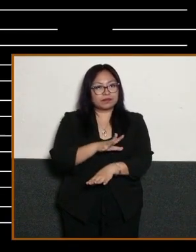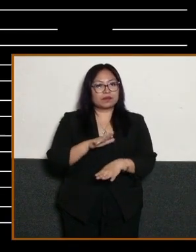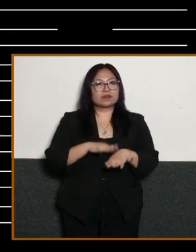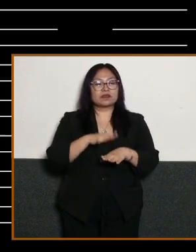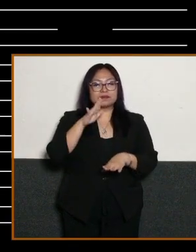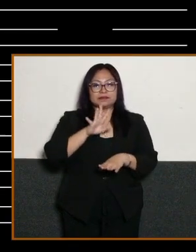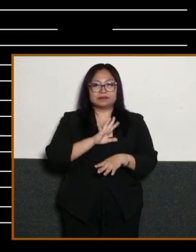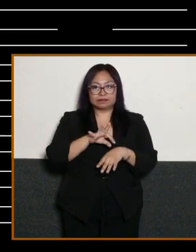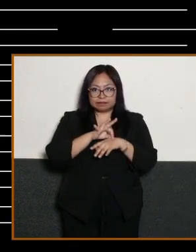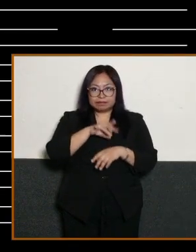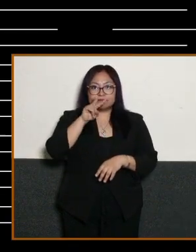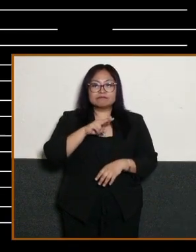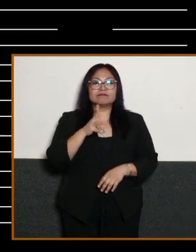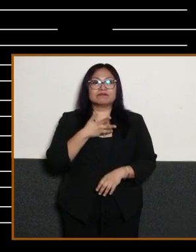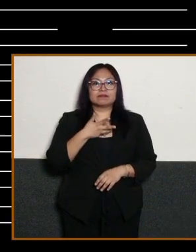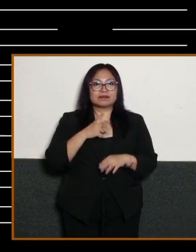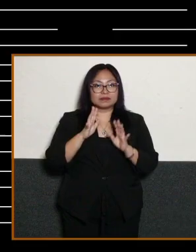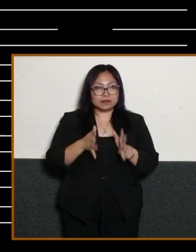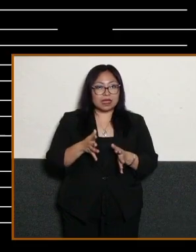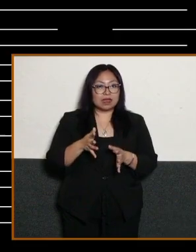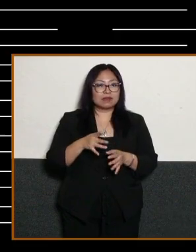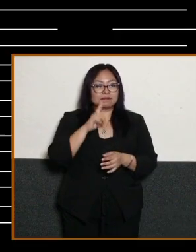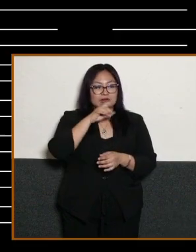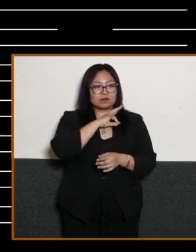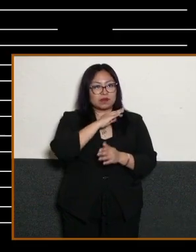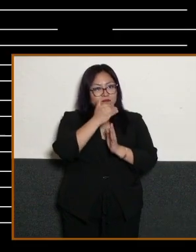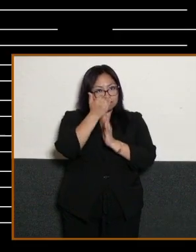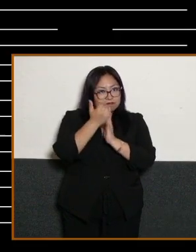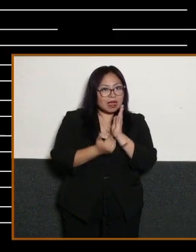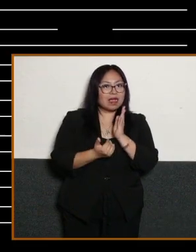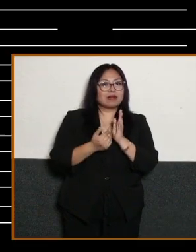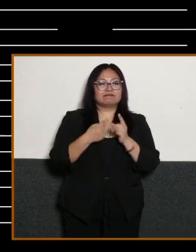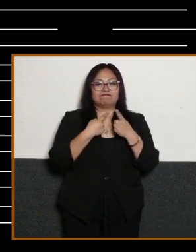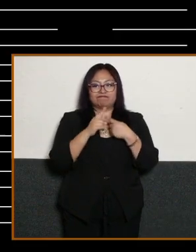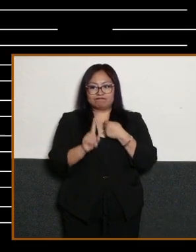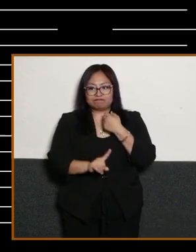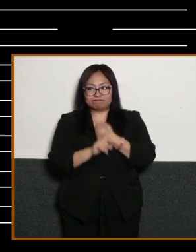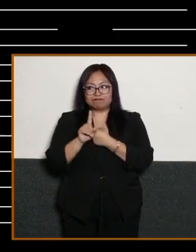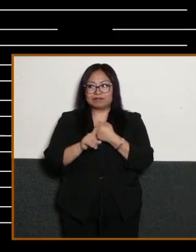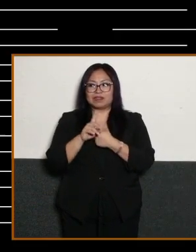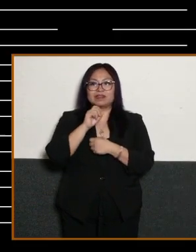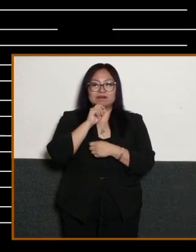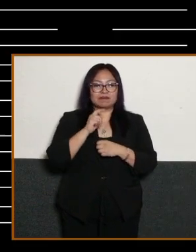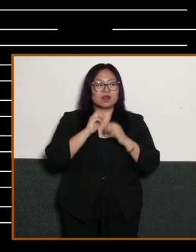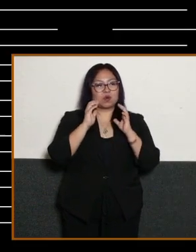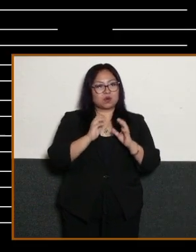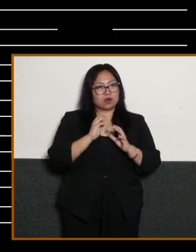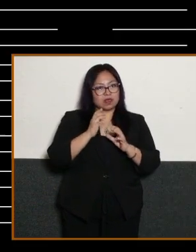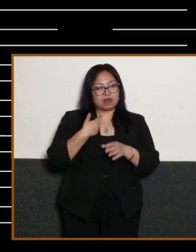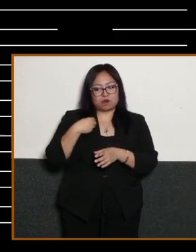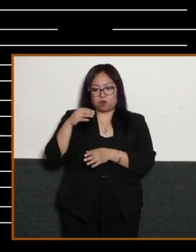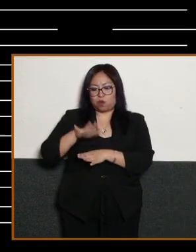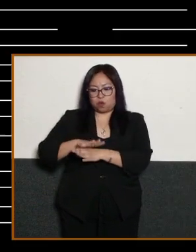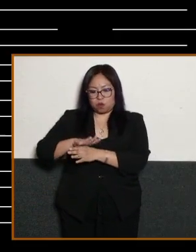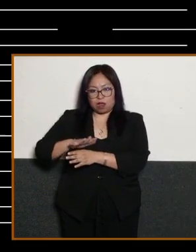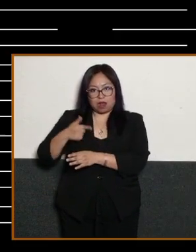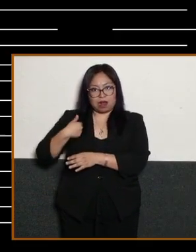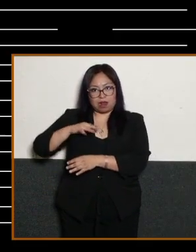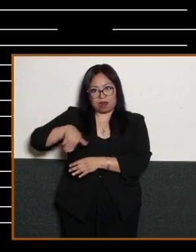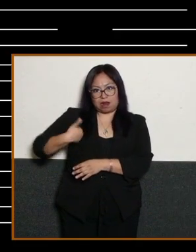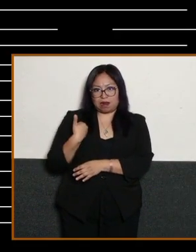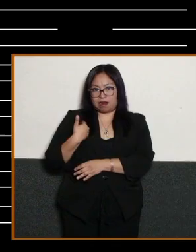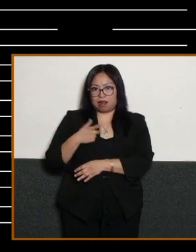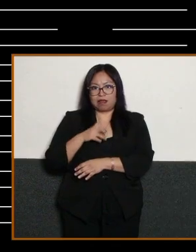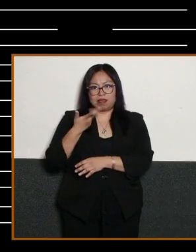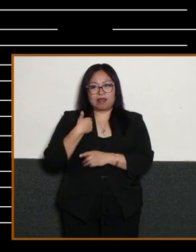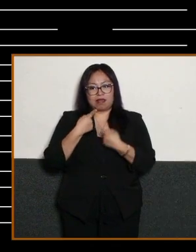energéticos existentes, reducir y manejar los residuos, conservar la diversidad, etc. Justo las cosas